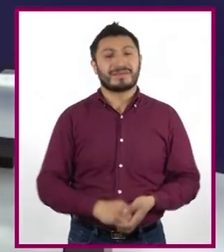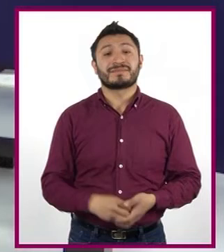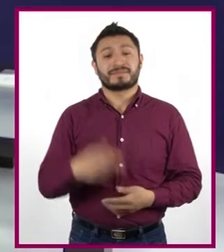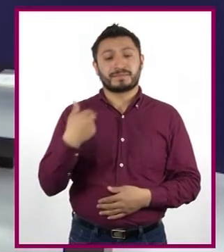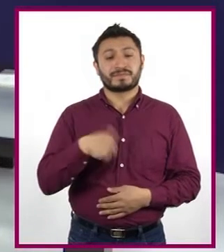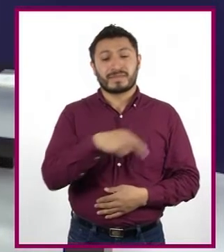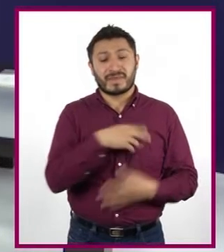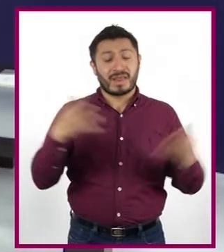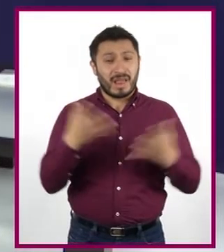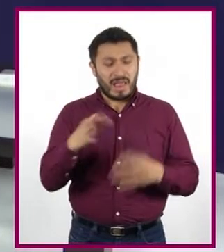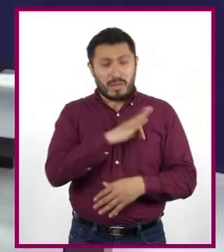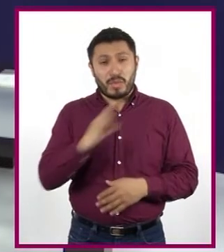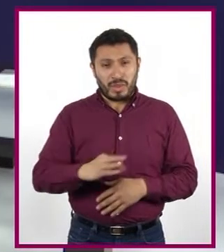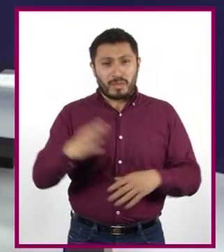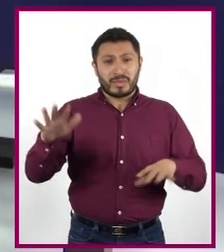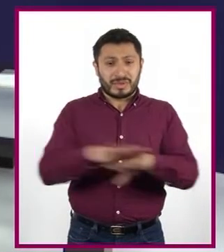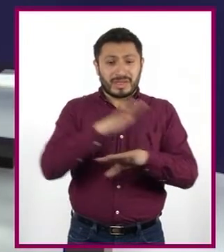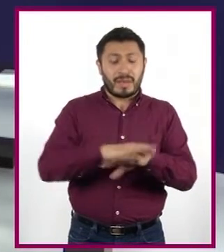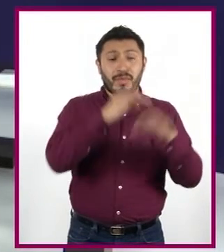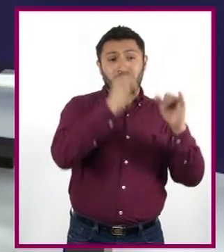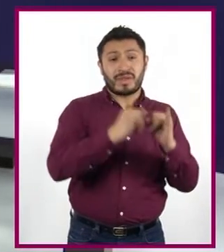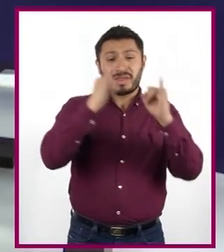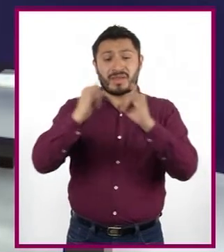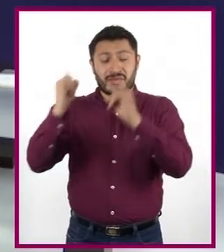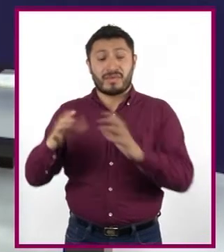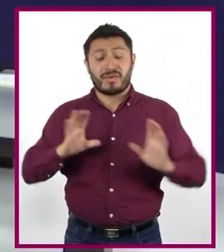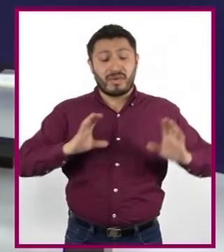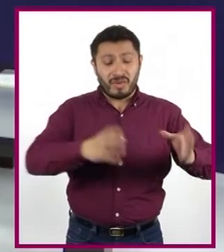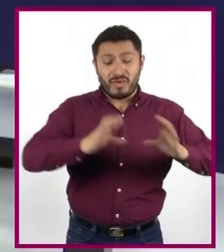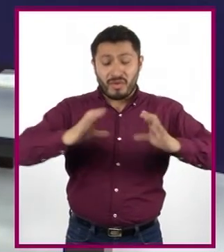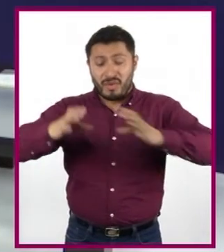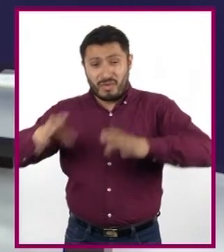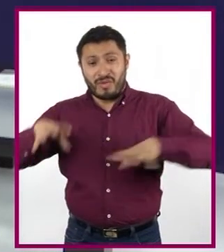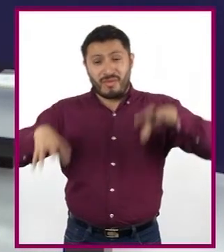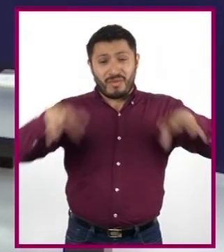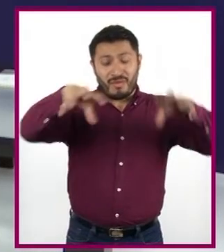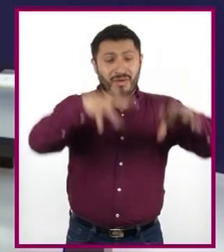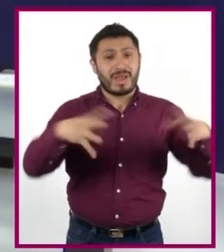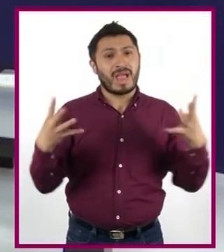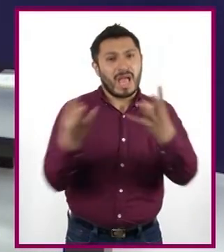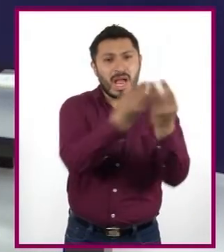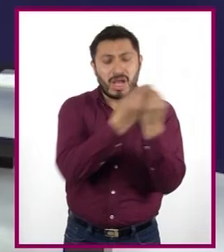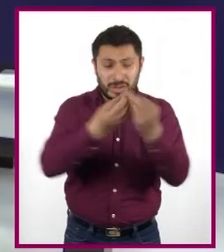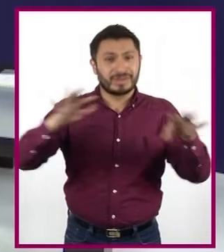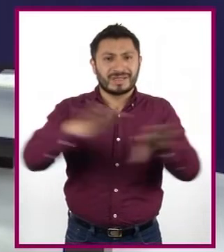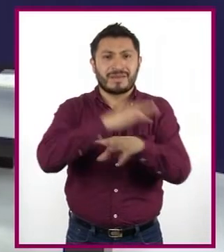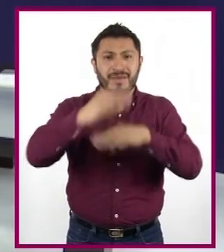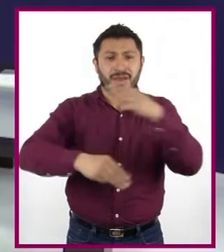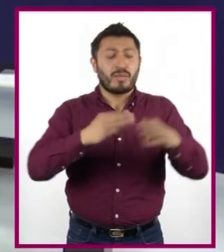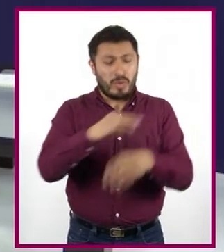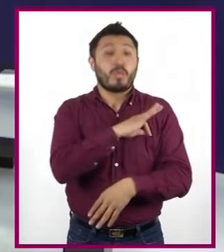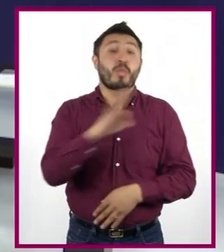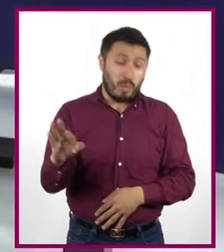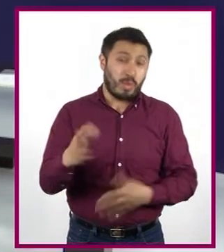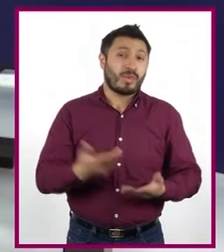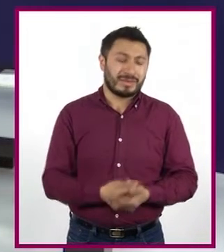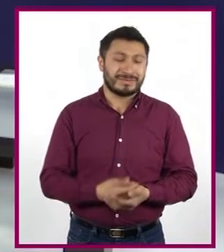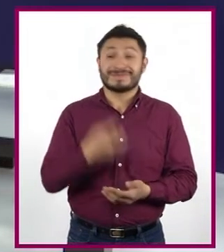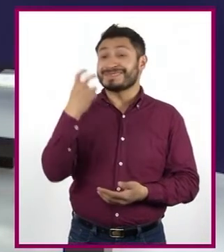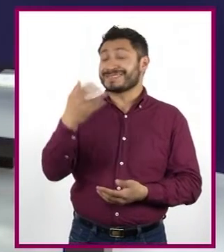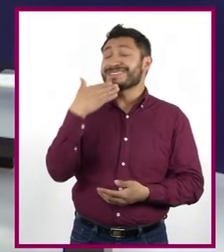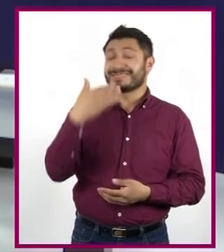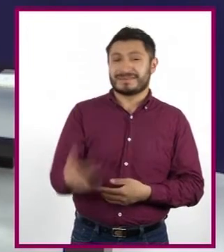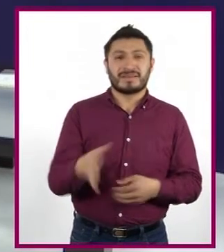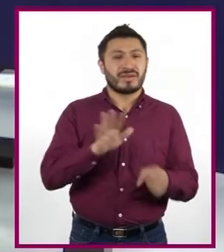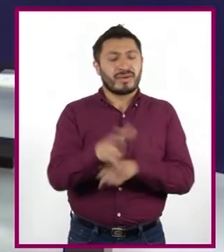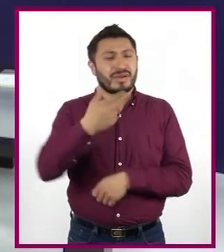Nosotros podemos hacer cambios individuales y locales que sumados entre todos pueden cambiar al mundo. Exacto. ¿Qué podemos